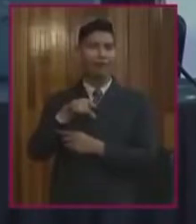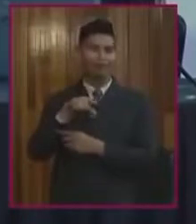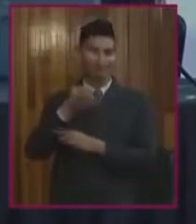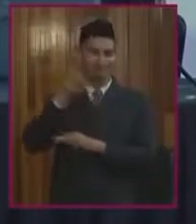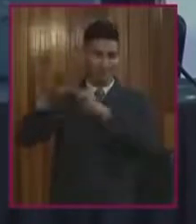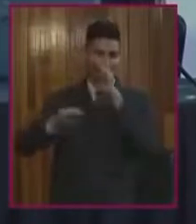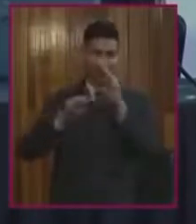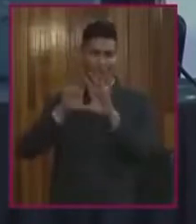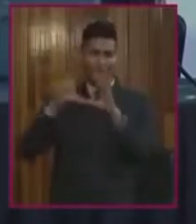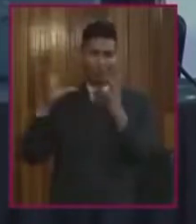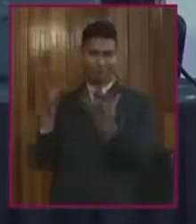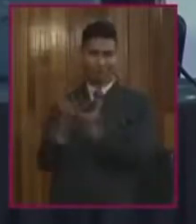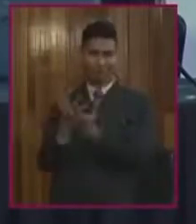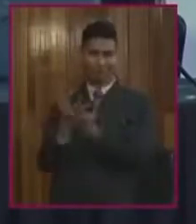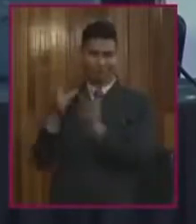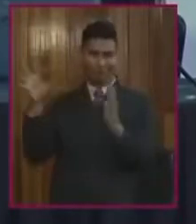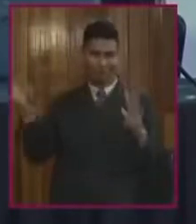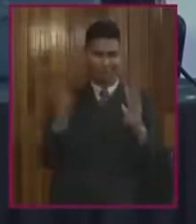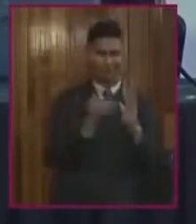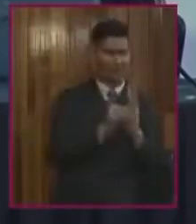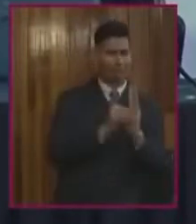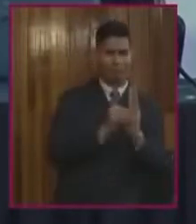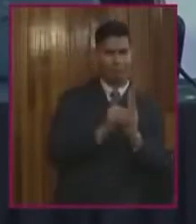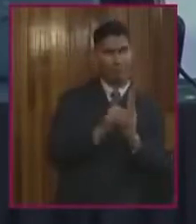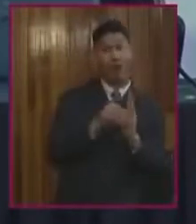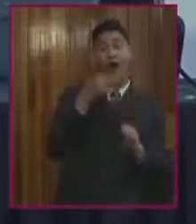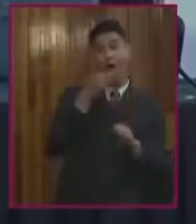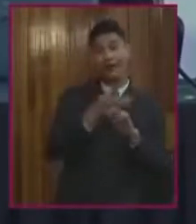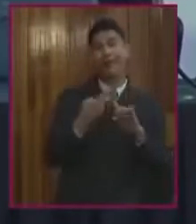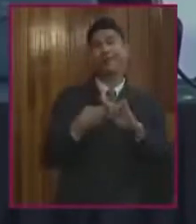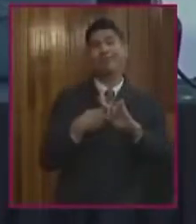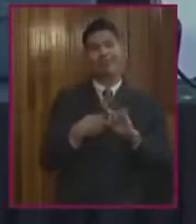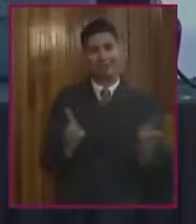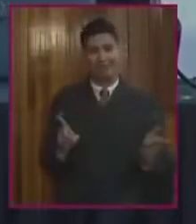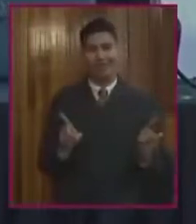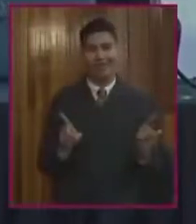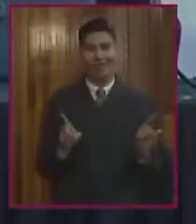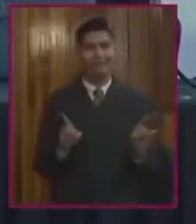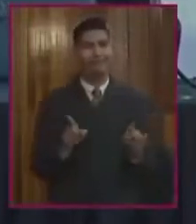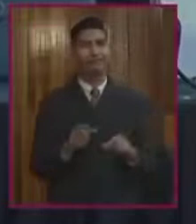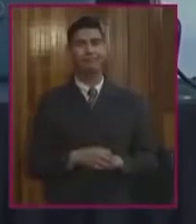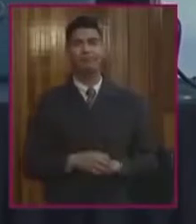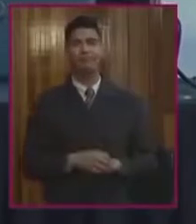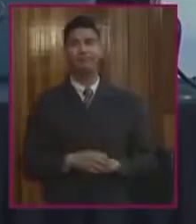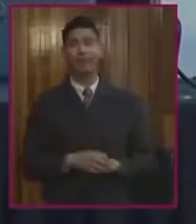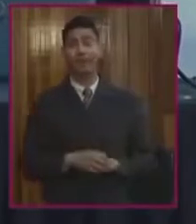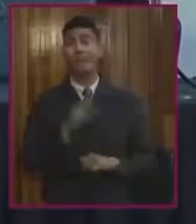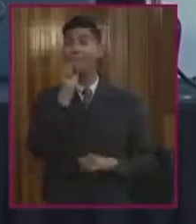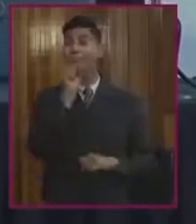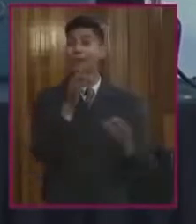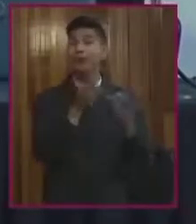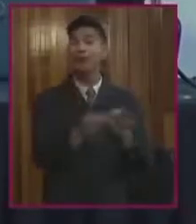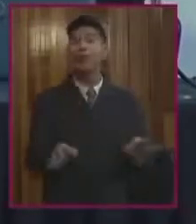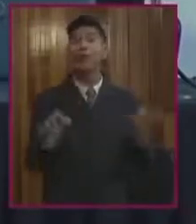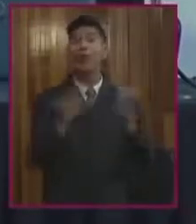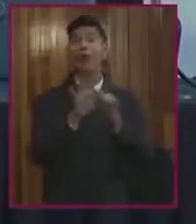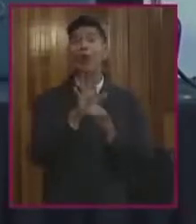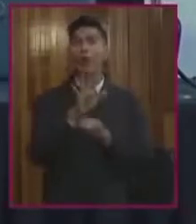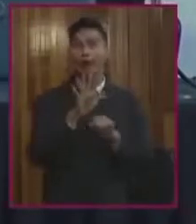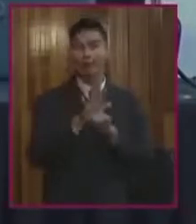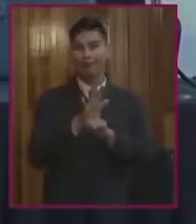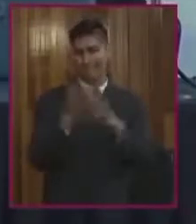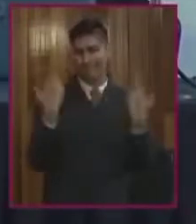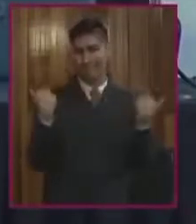global, que eran los que estaba a la base de los anteriores diseños curriculares, o por lo menos de los últimos. Creo que es muy importante que se revalorice el